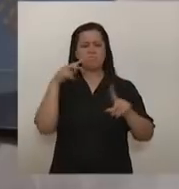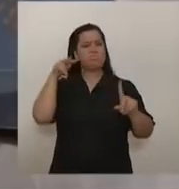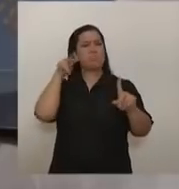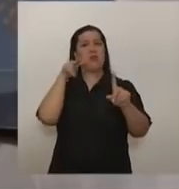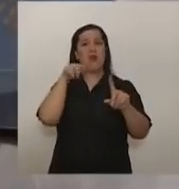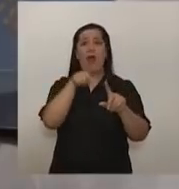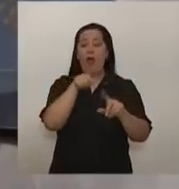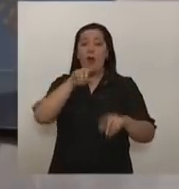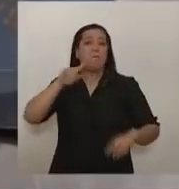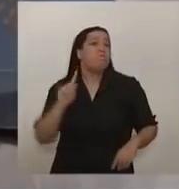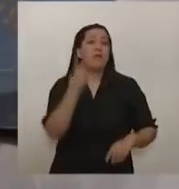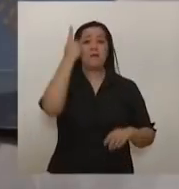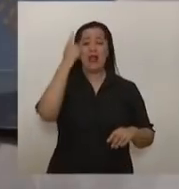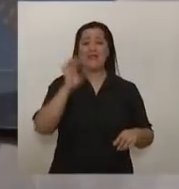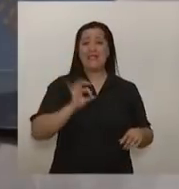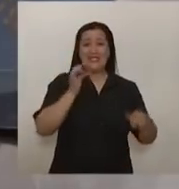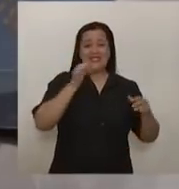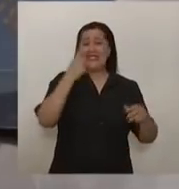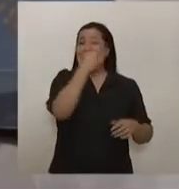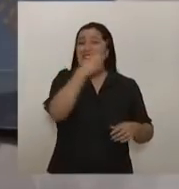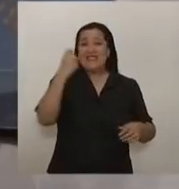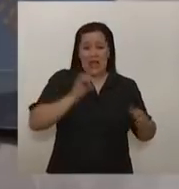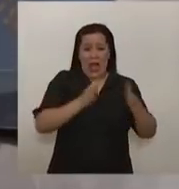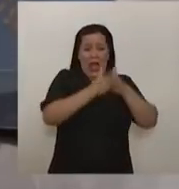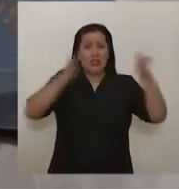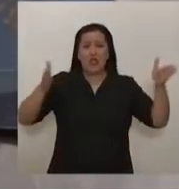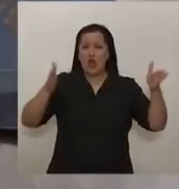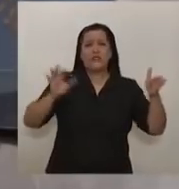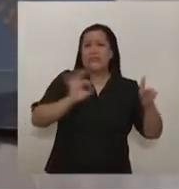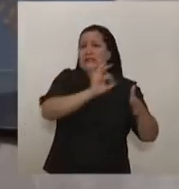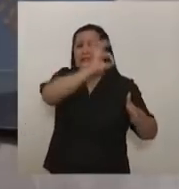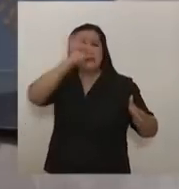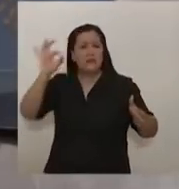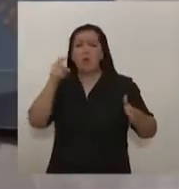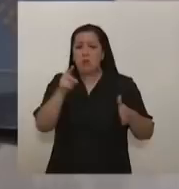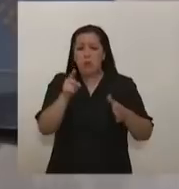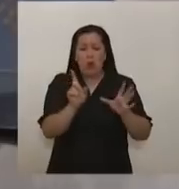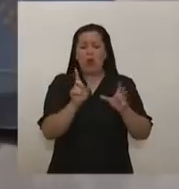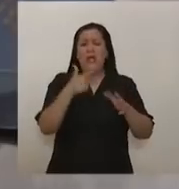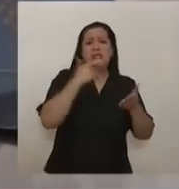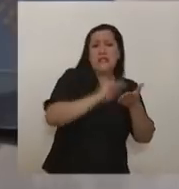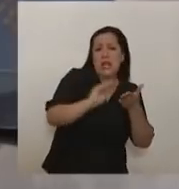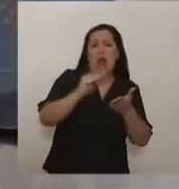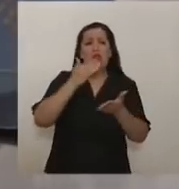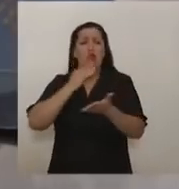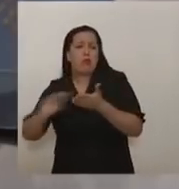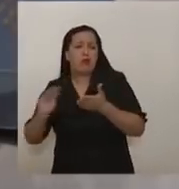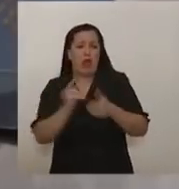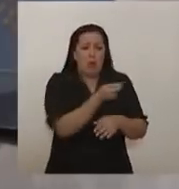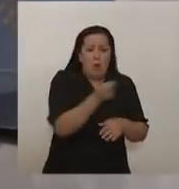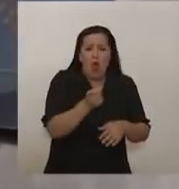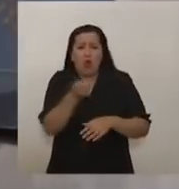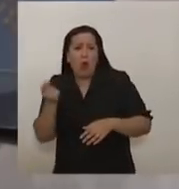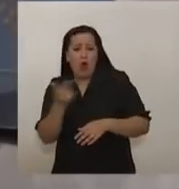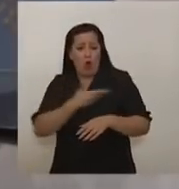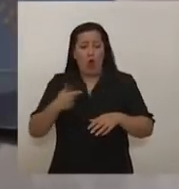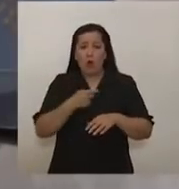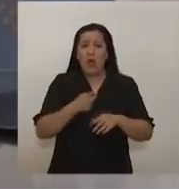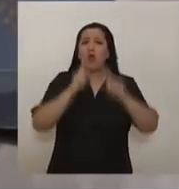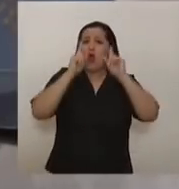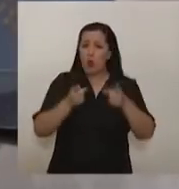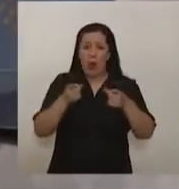es la primera vez en 100 años que un gobierno no peronista y con minoría en ambas cámaras está terminando su